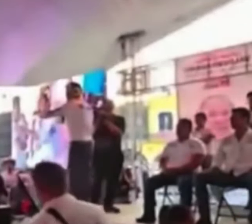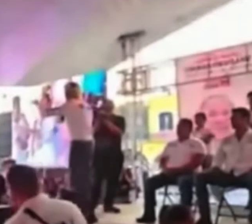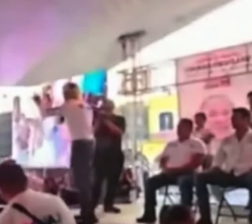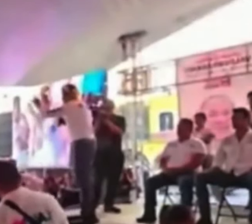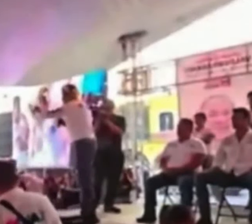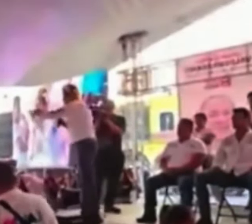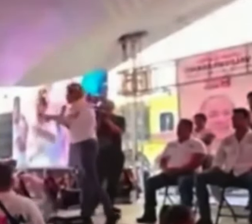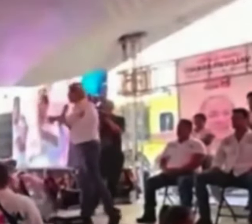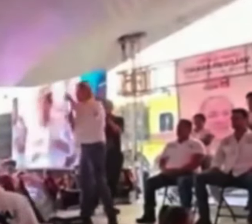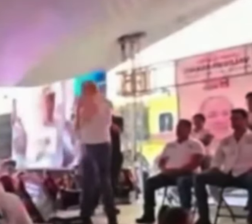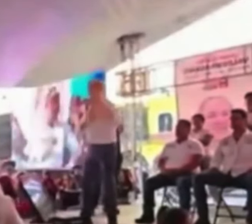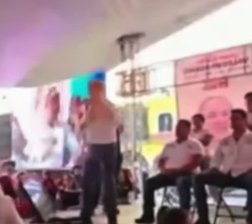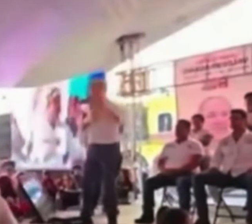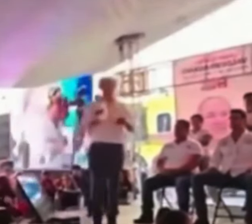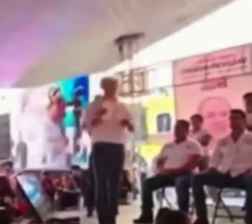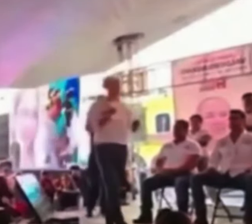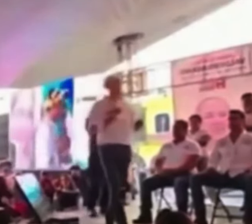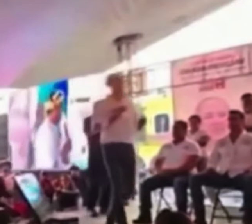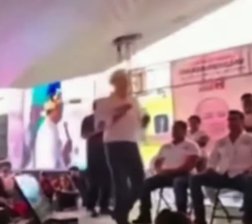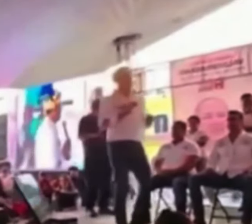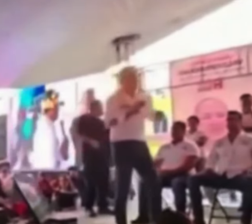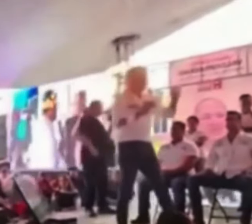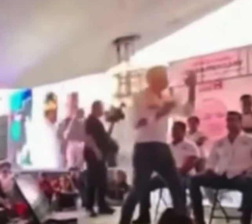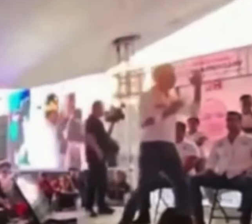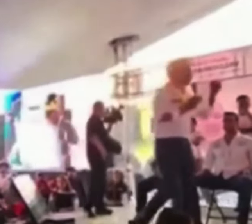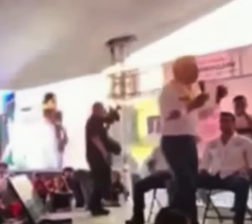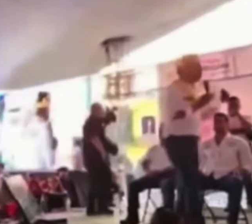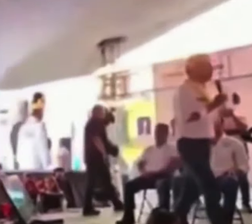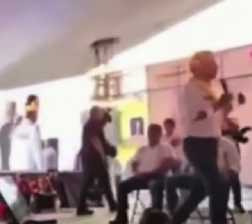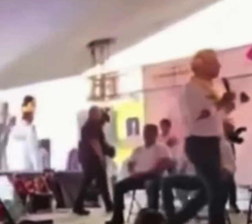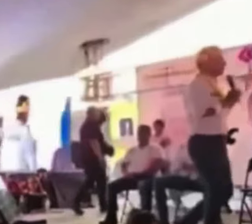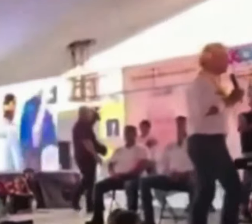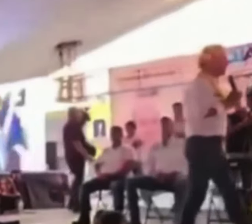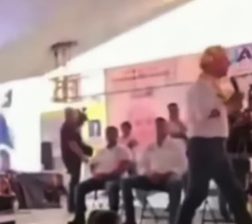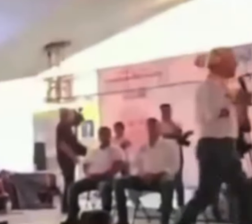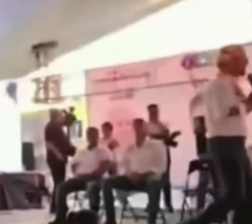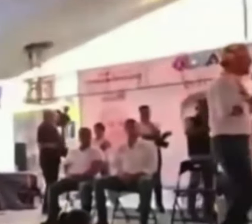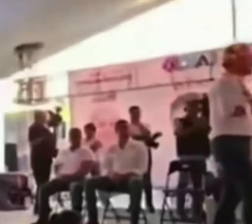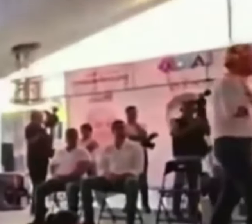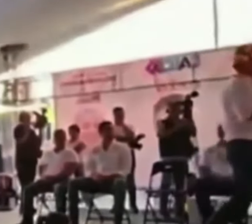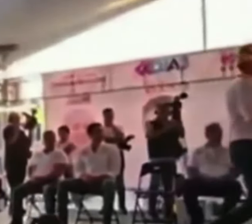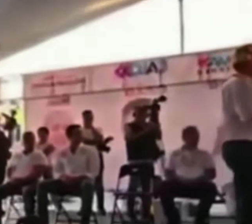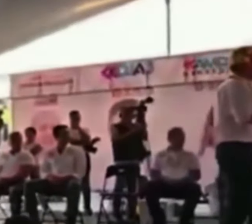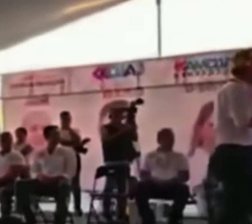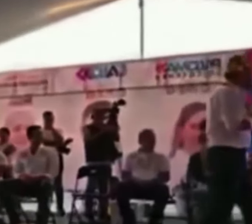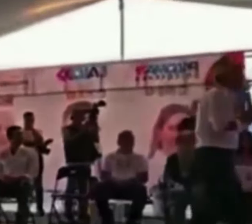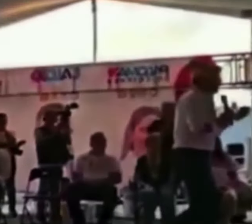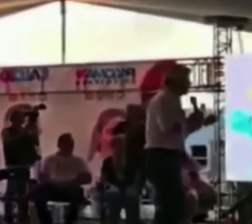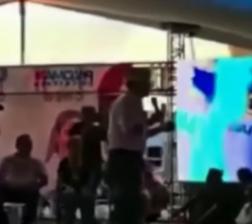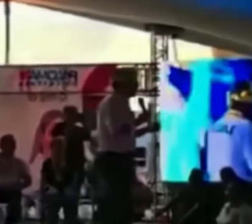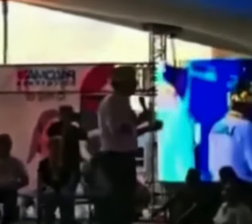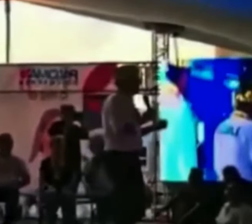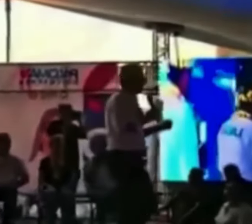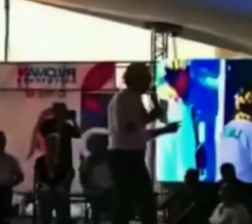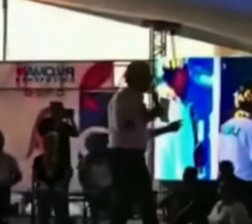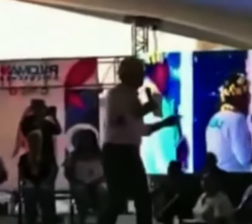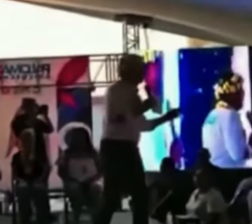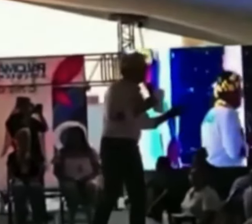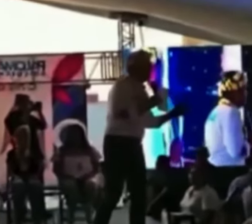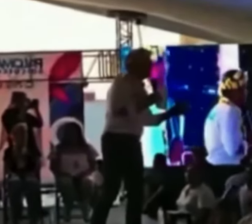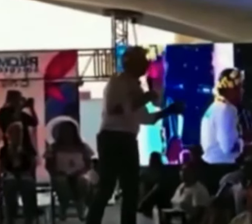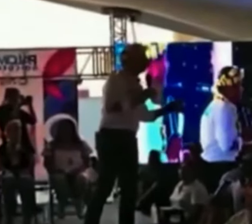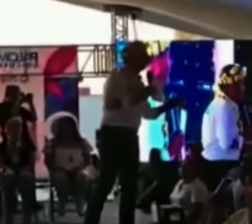p 15 20 18 puntos de desventaja y no le va a poder